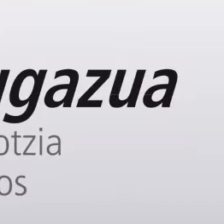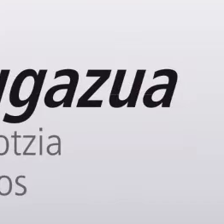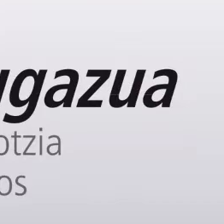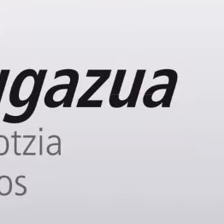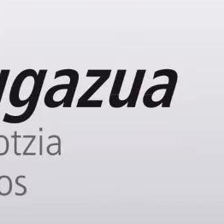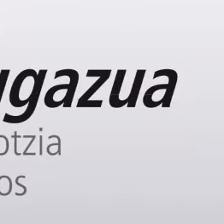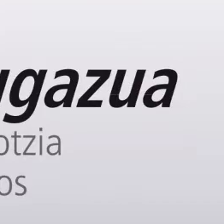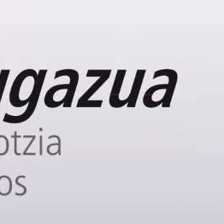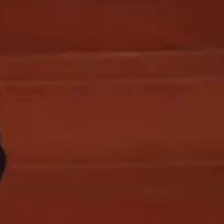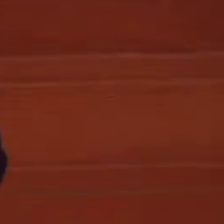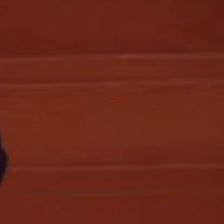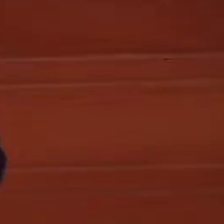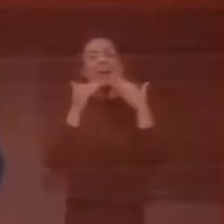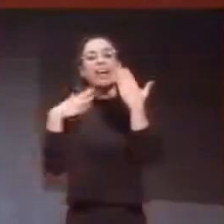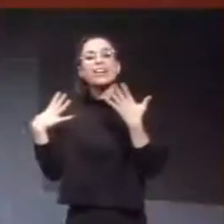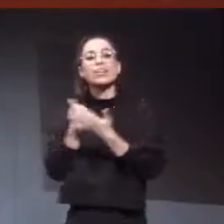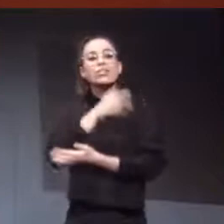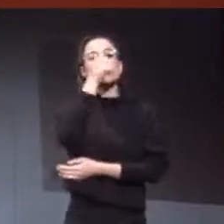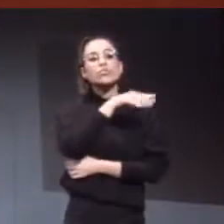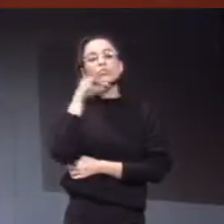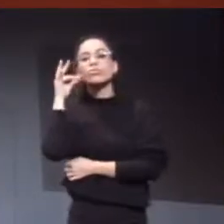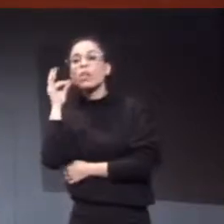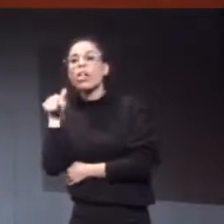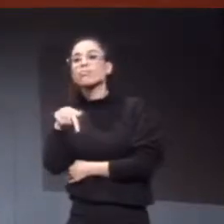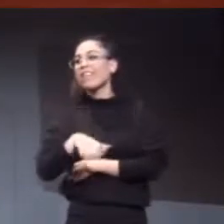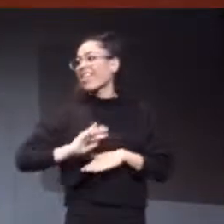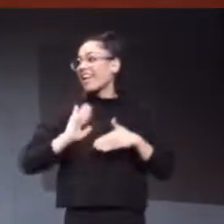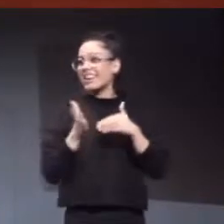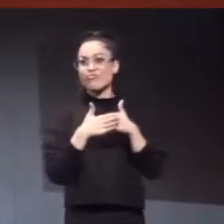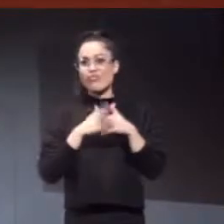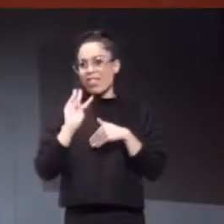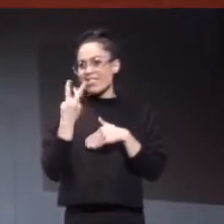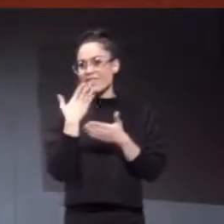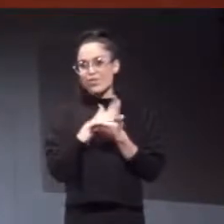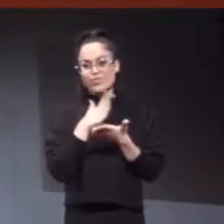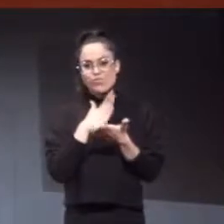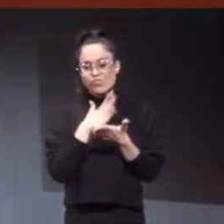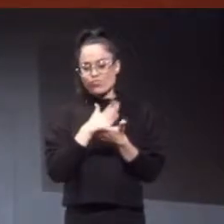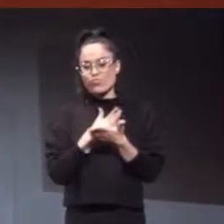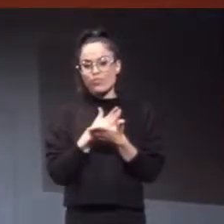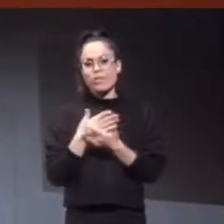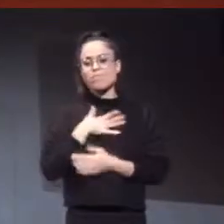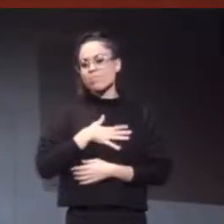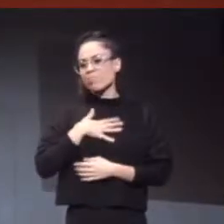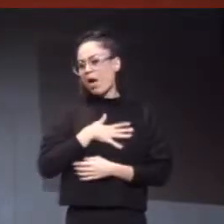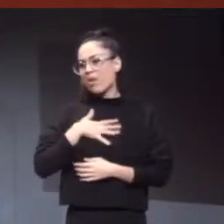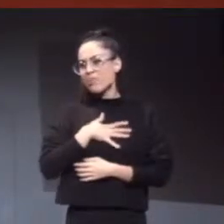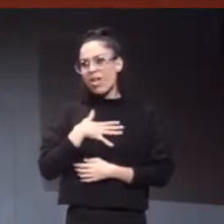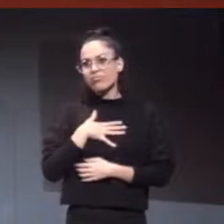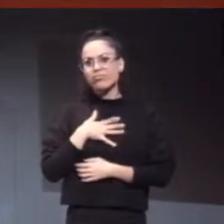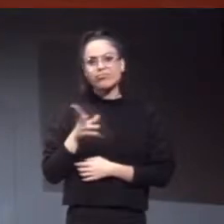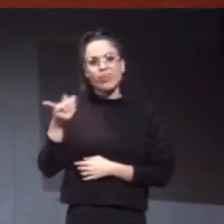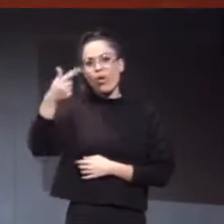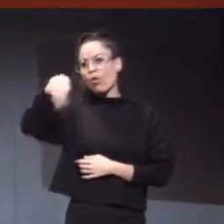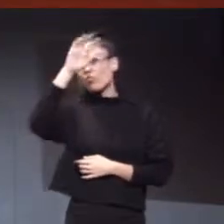la presencia en esta clausura de esta tercera edición de la Escuela de la Ciudadanía. Ha sido un placer poder contar con todos y